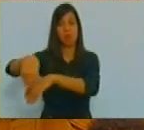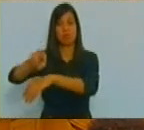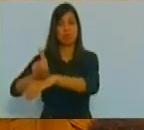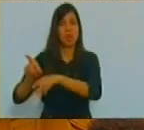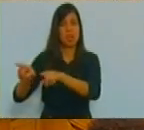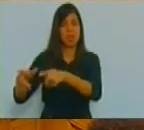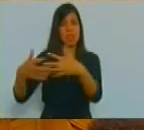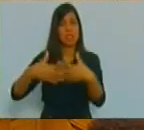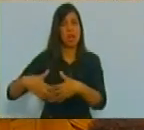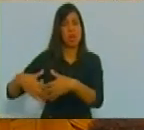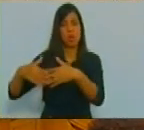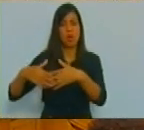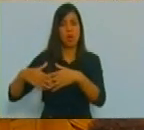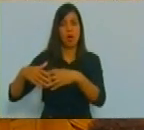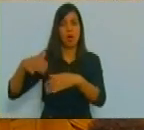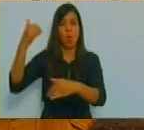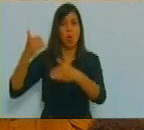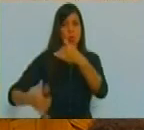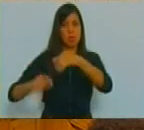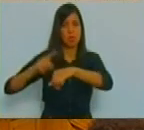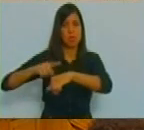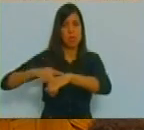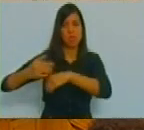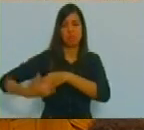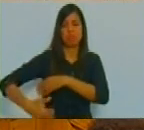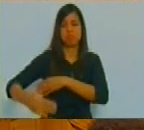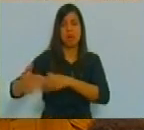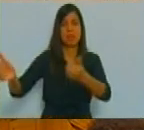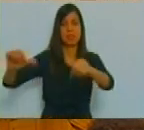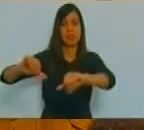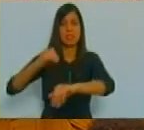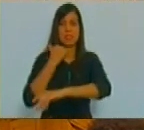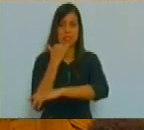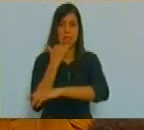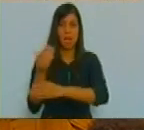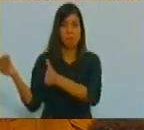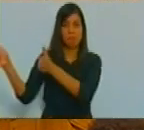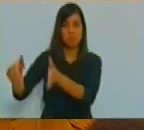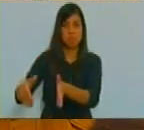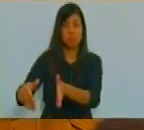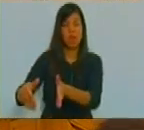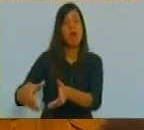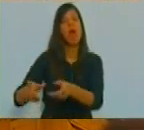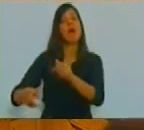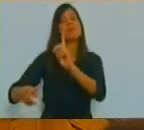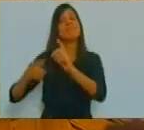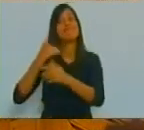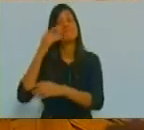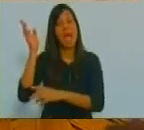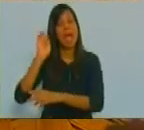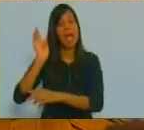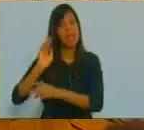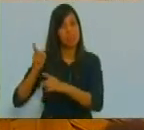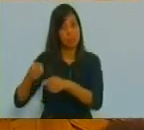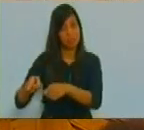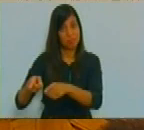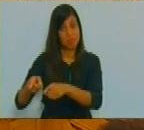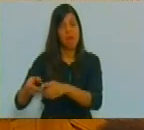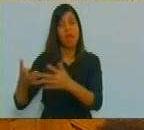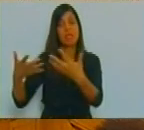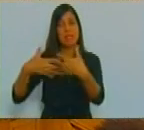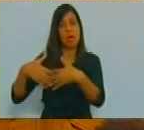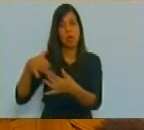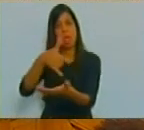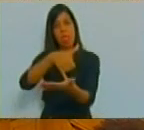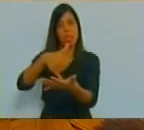y que está viviendo sus últimos estertores en peligroso en sus últimos estertores allí está nuestra fuerza nuestra